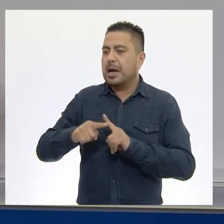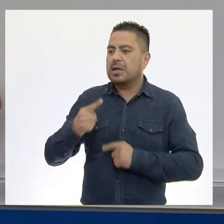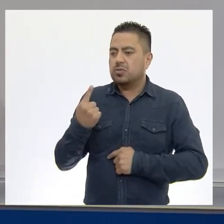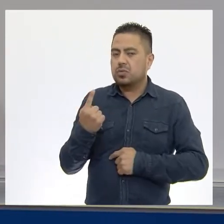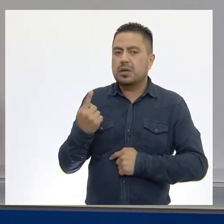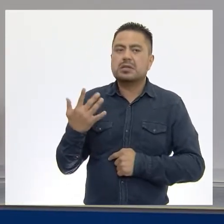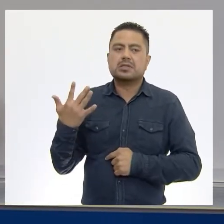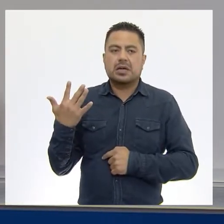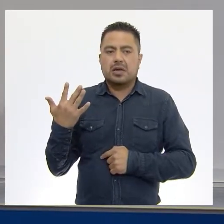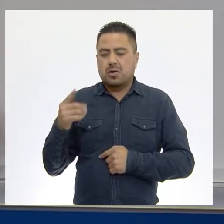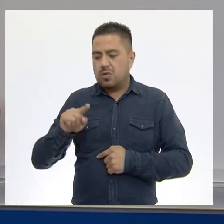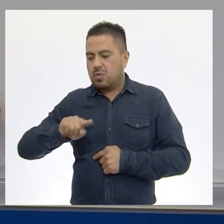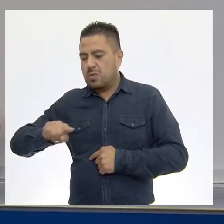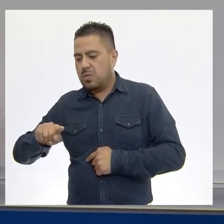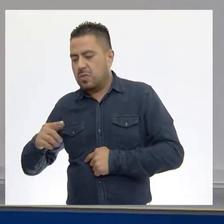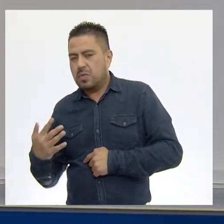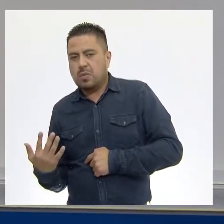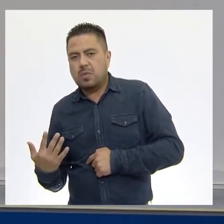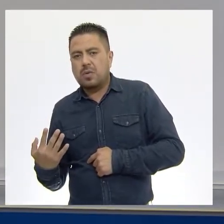5 cuartos.